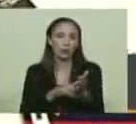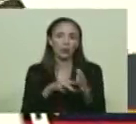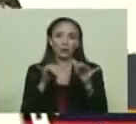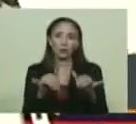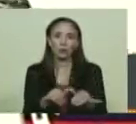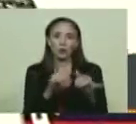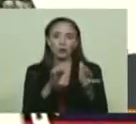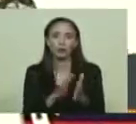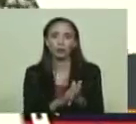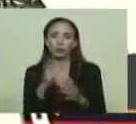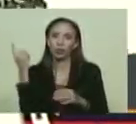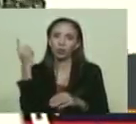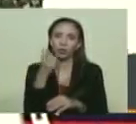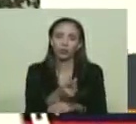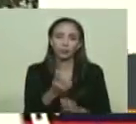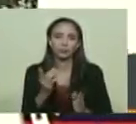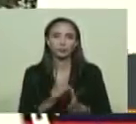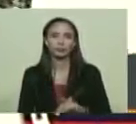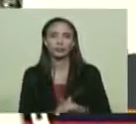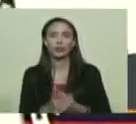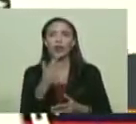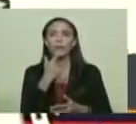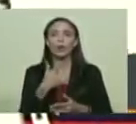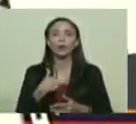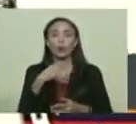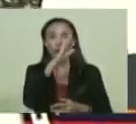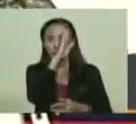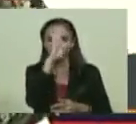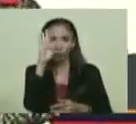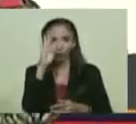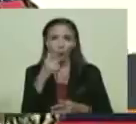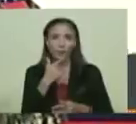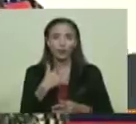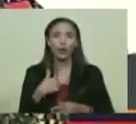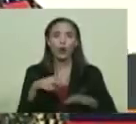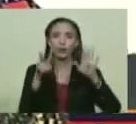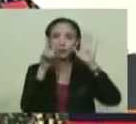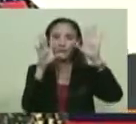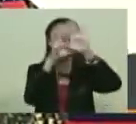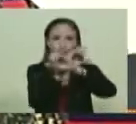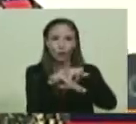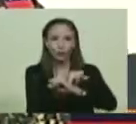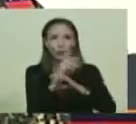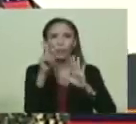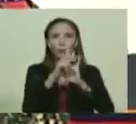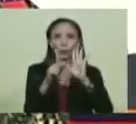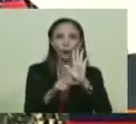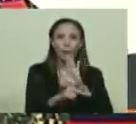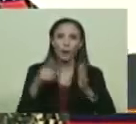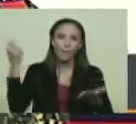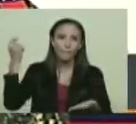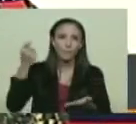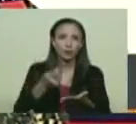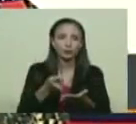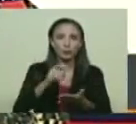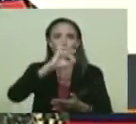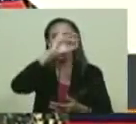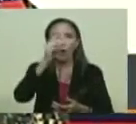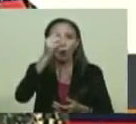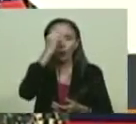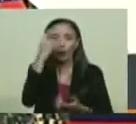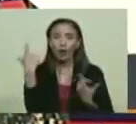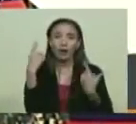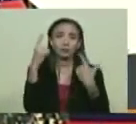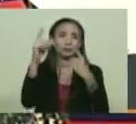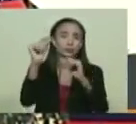Dicho sea de paso, no se lo digan a nadie, me lo dijo Diosdado, que tiene el programa a las 7 horas. Julio Borges se fue del país el 1 de diciembre